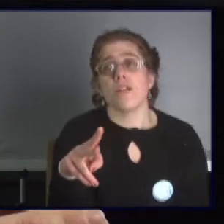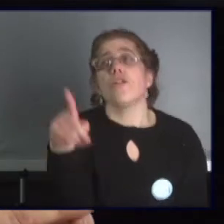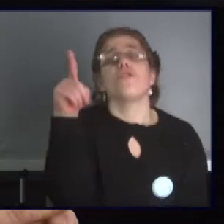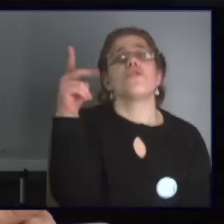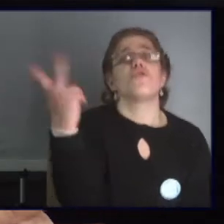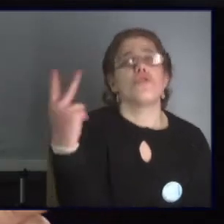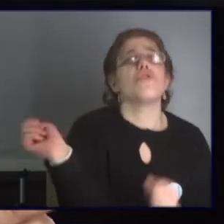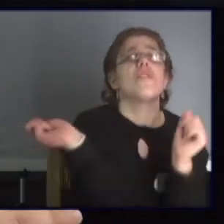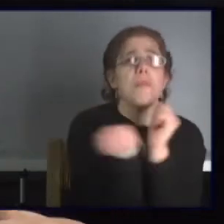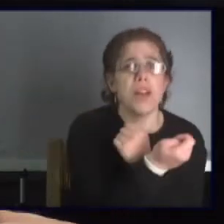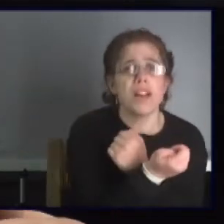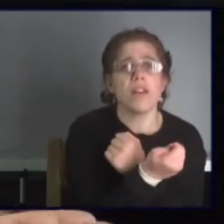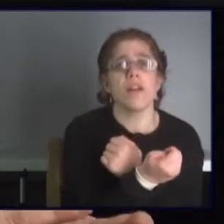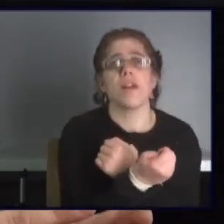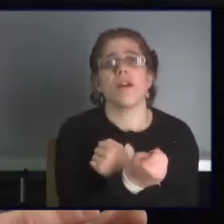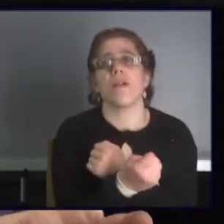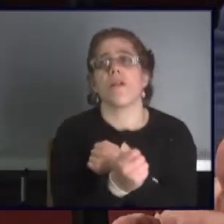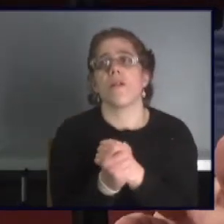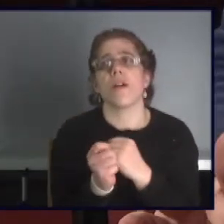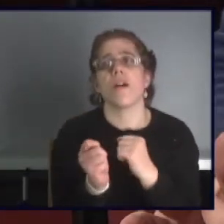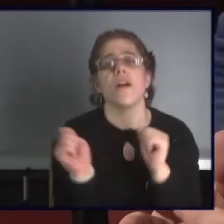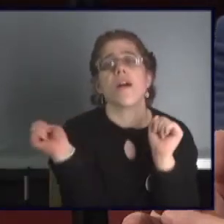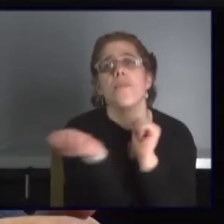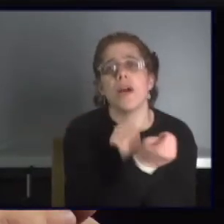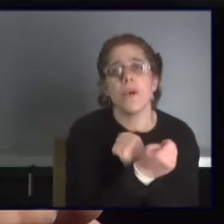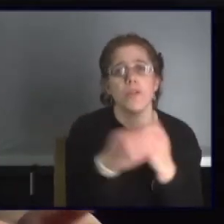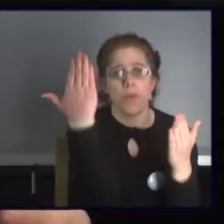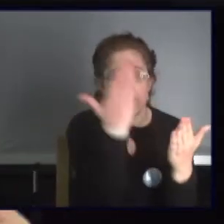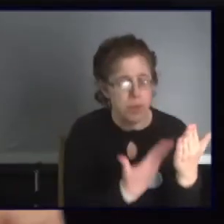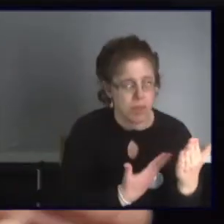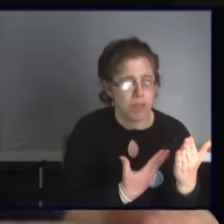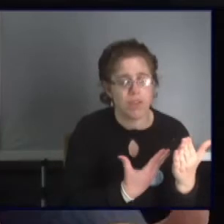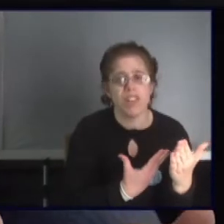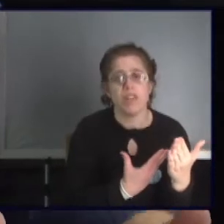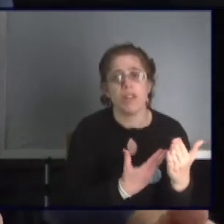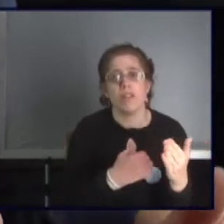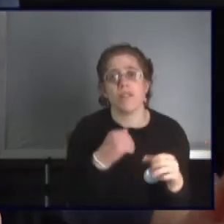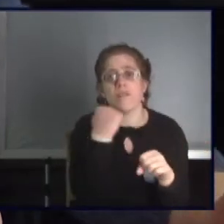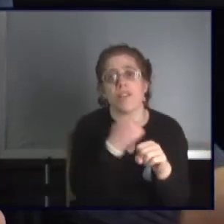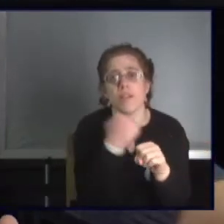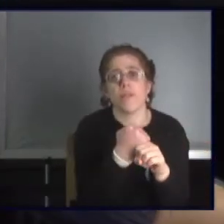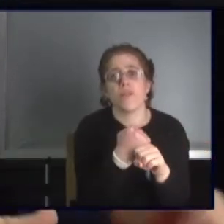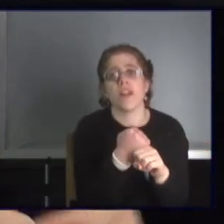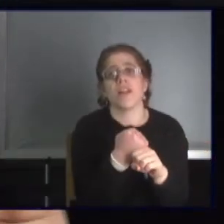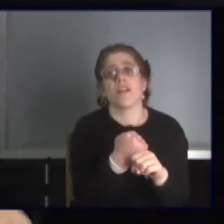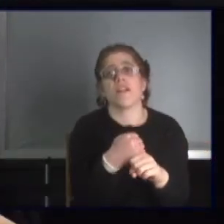modificado un poco no nuestro programa porque nuestro programa sigue siendo que queremos que los trabajadores gobiernen